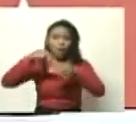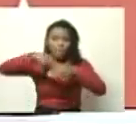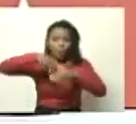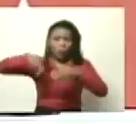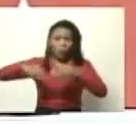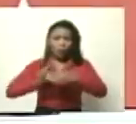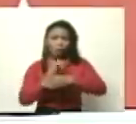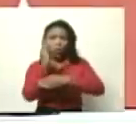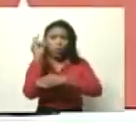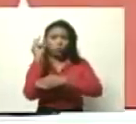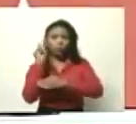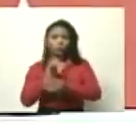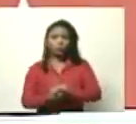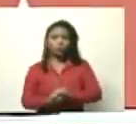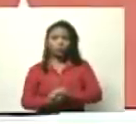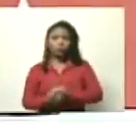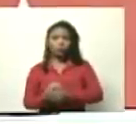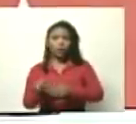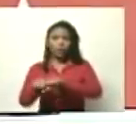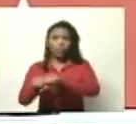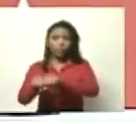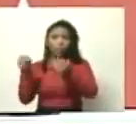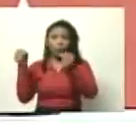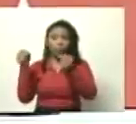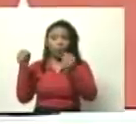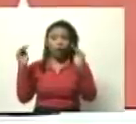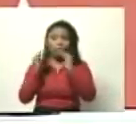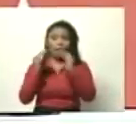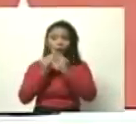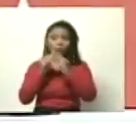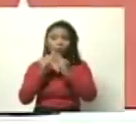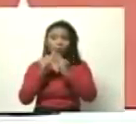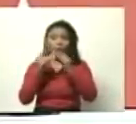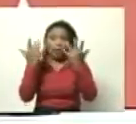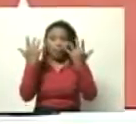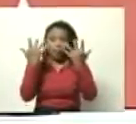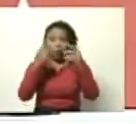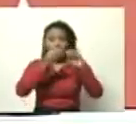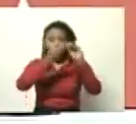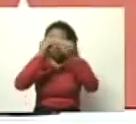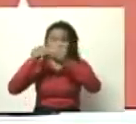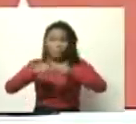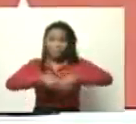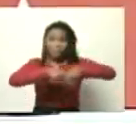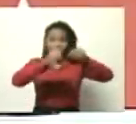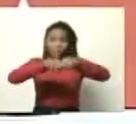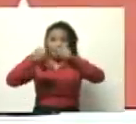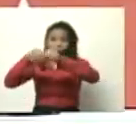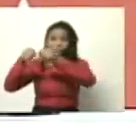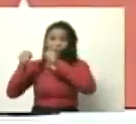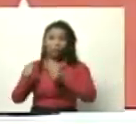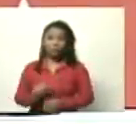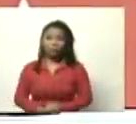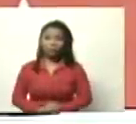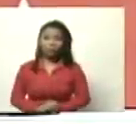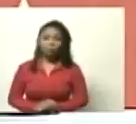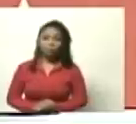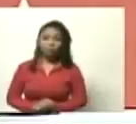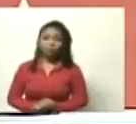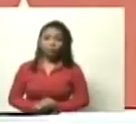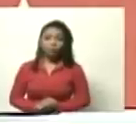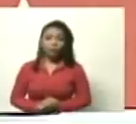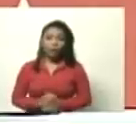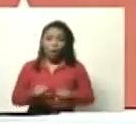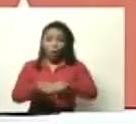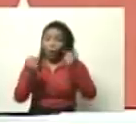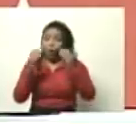le destruyeron su casa hecha a mano por ellos, les